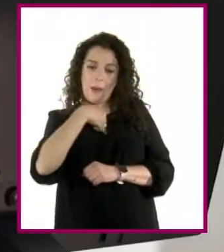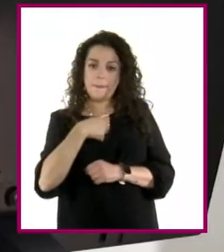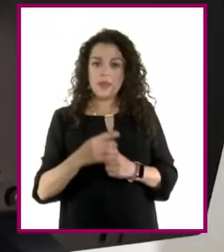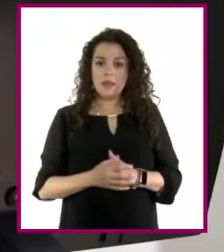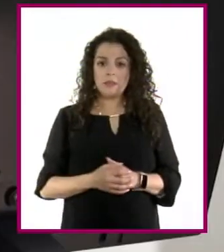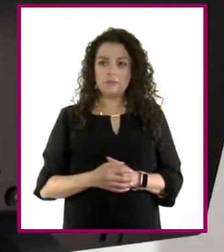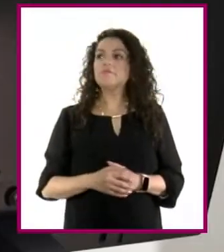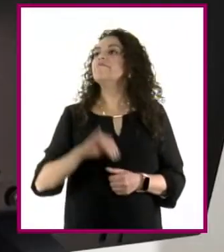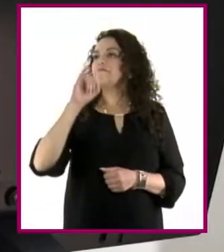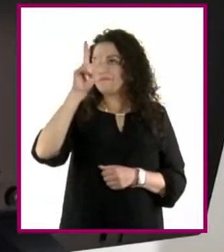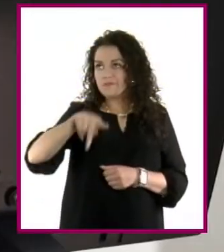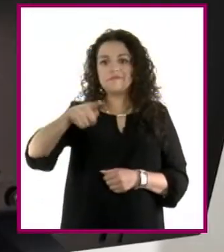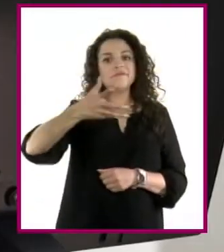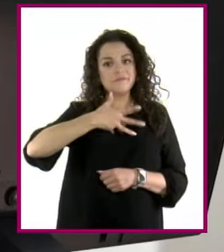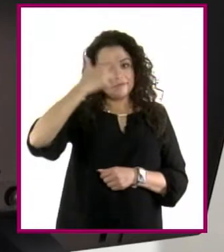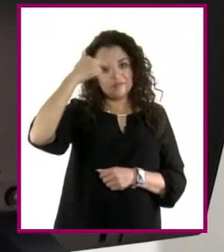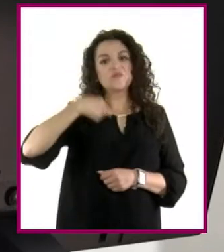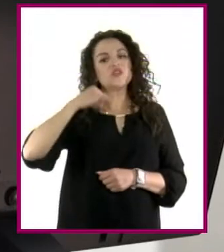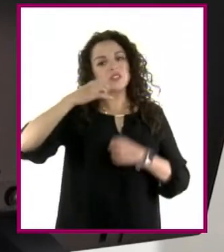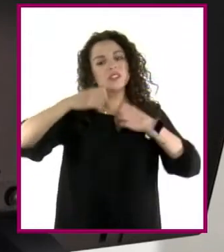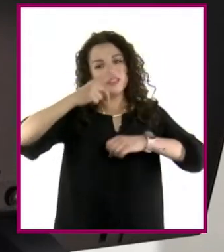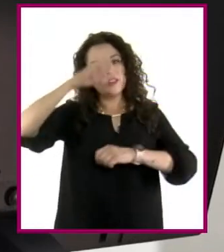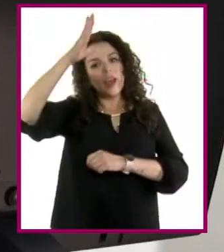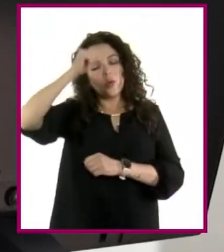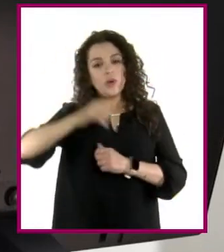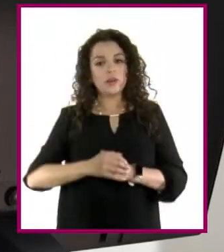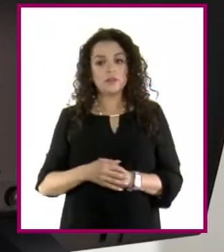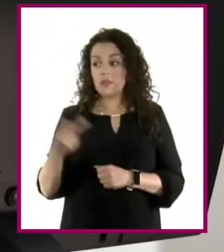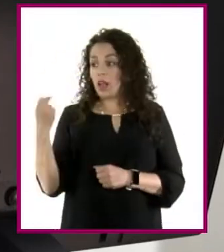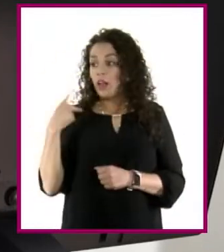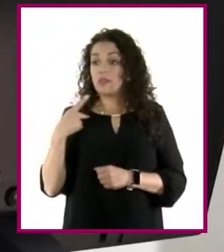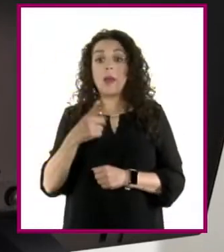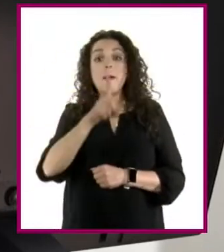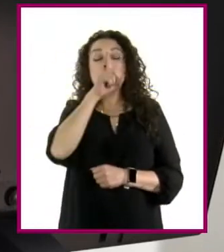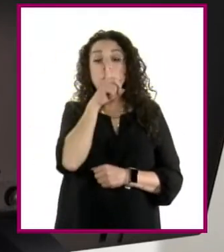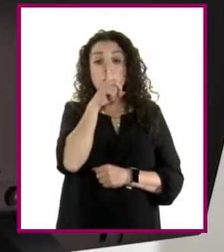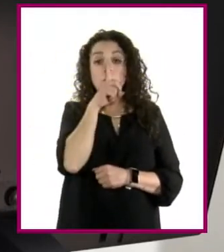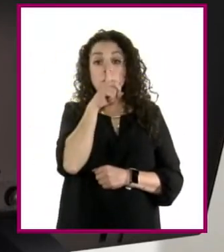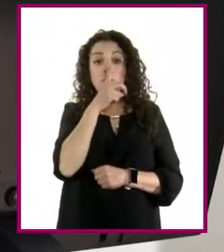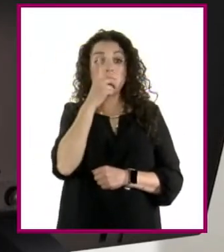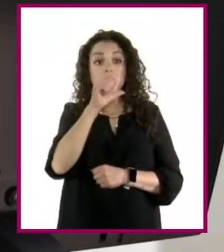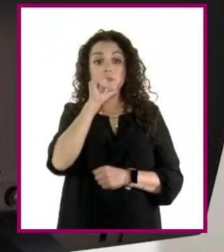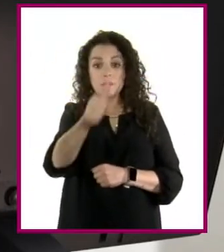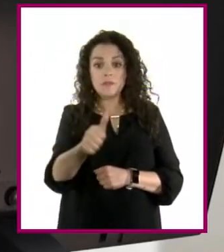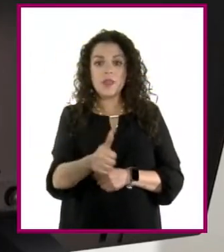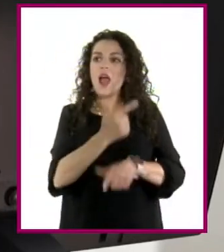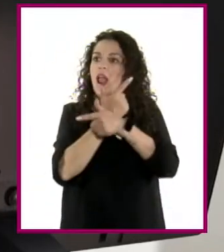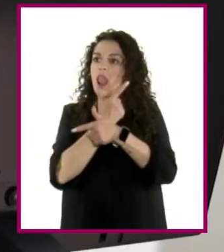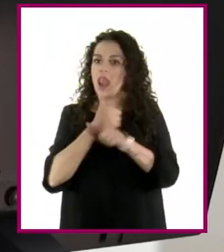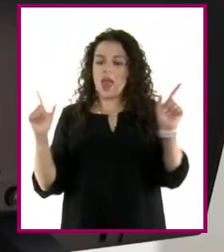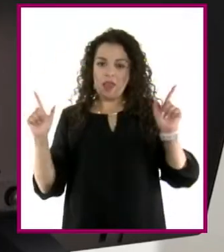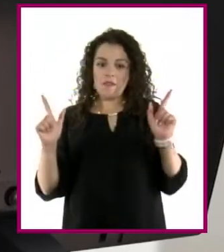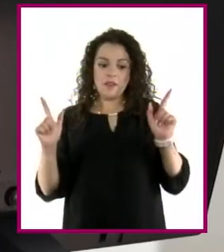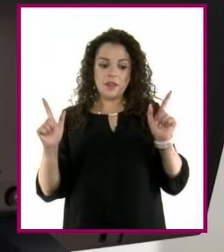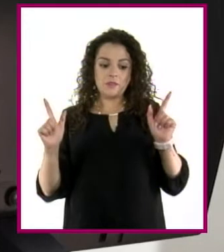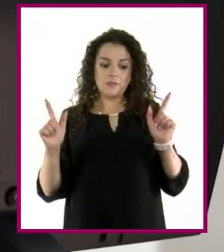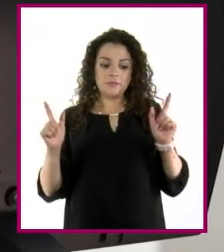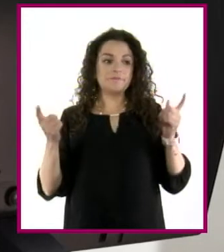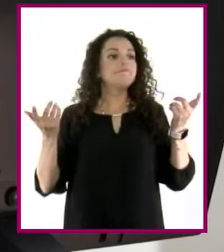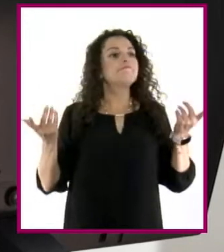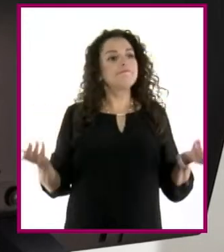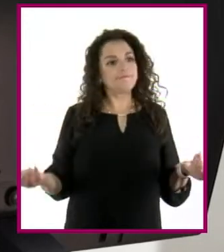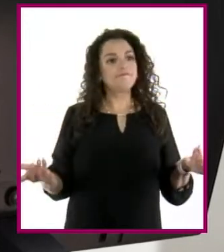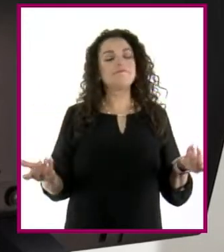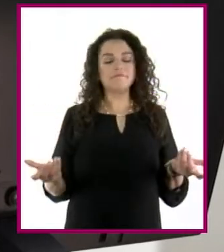acuerdo. Si ninguno confiesa, los dos salimos con libertad condicional y nos reformamos y reintegramos a la